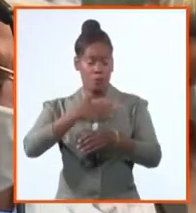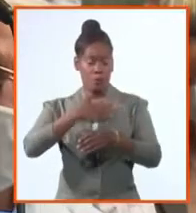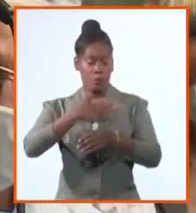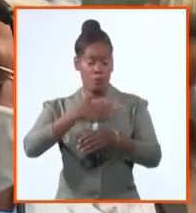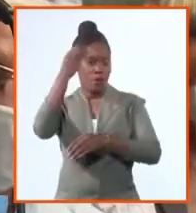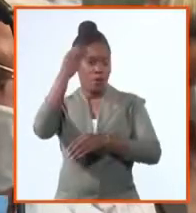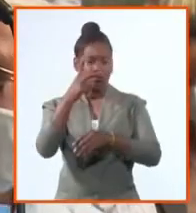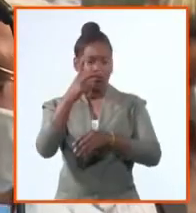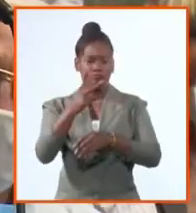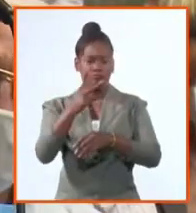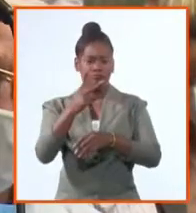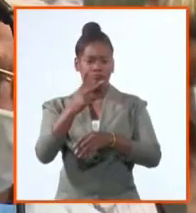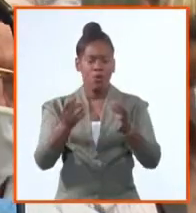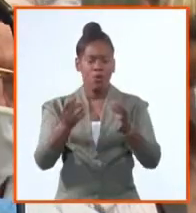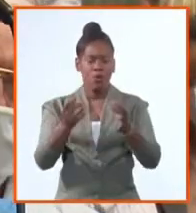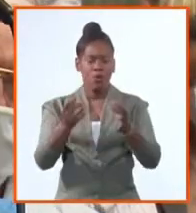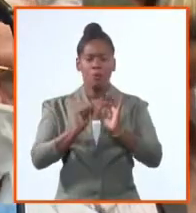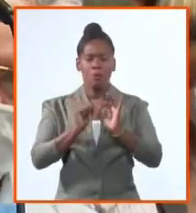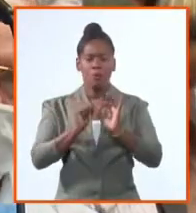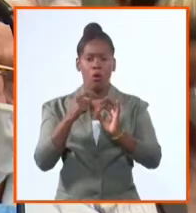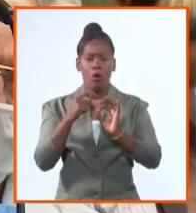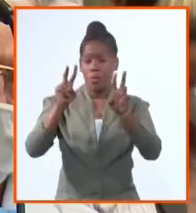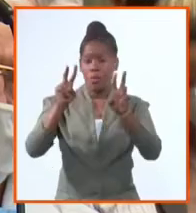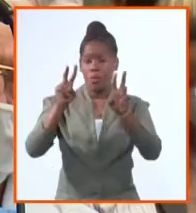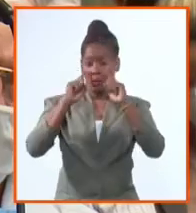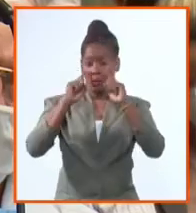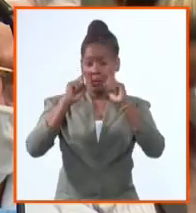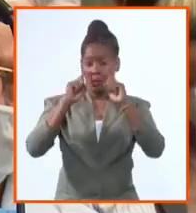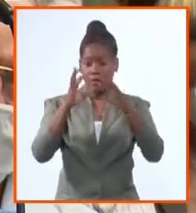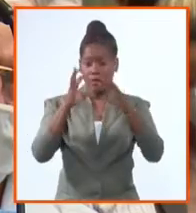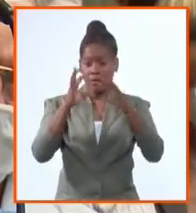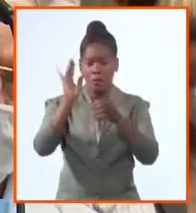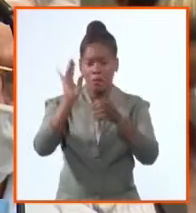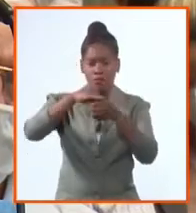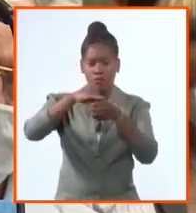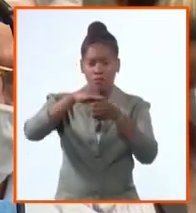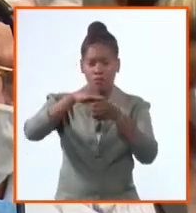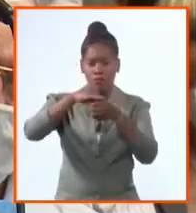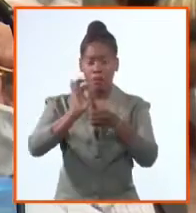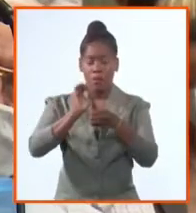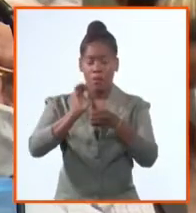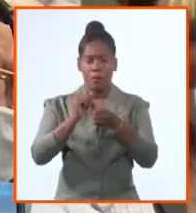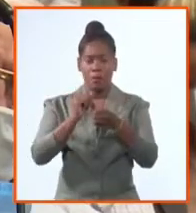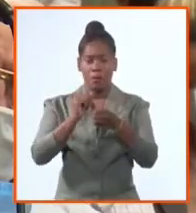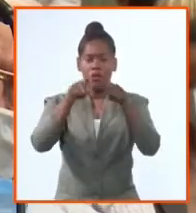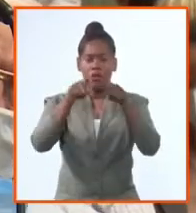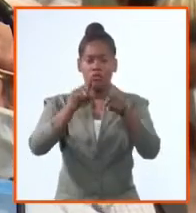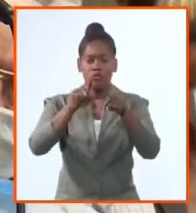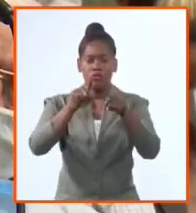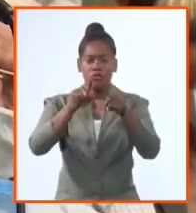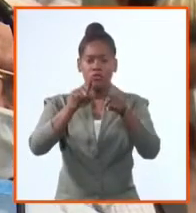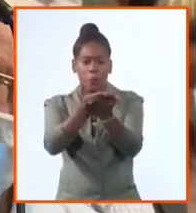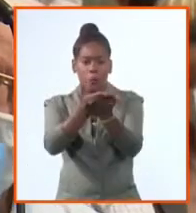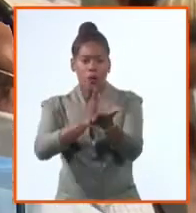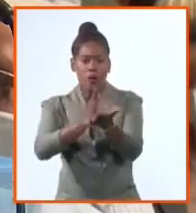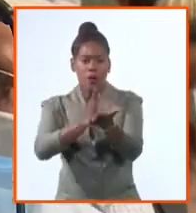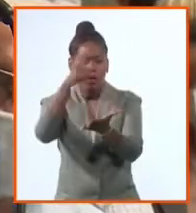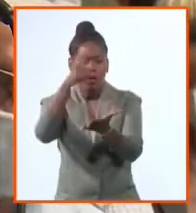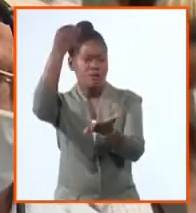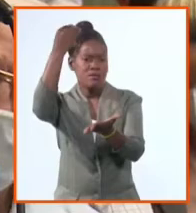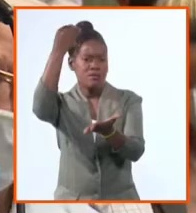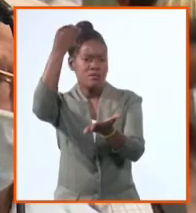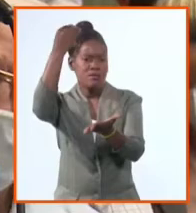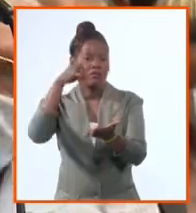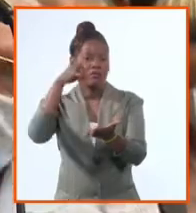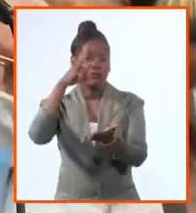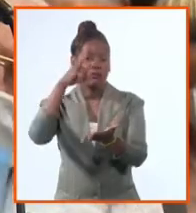sobre el impacto de la migración interna. Ya se conoce. Fue a Buró Político y fue a Comité Ejecutivo. Exacto. Donde hay